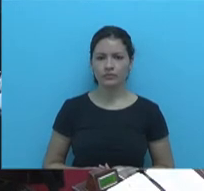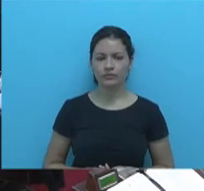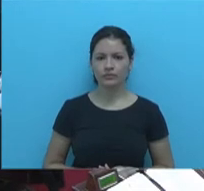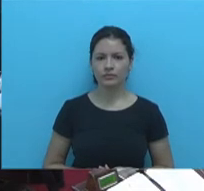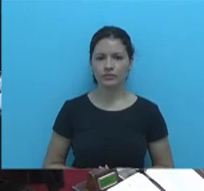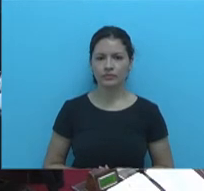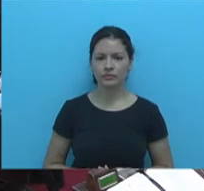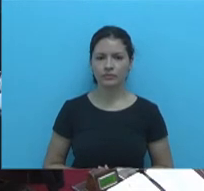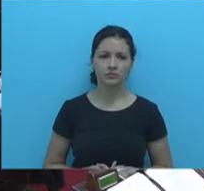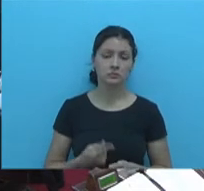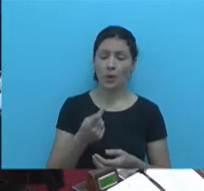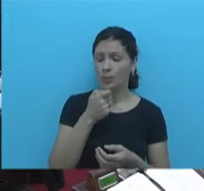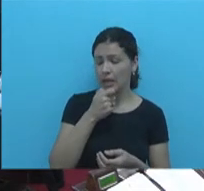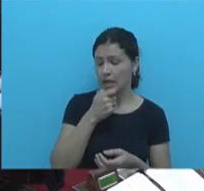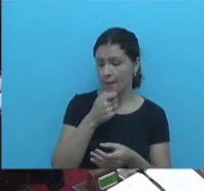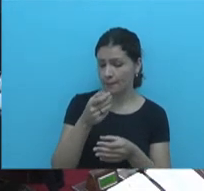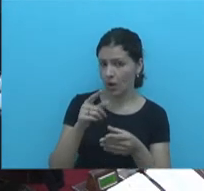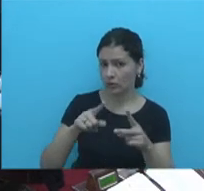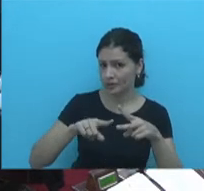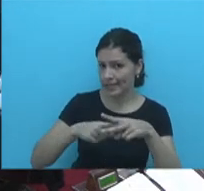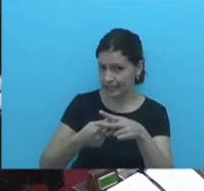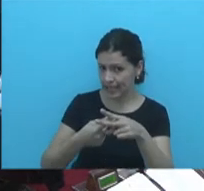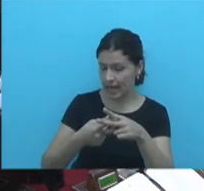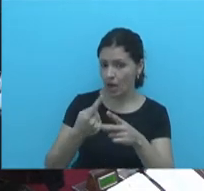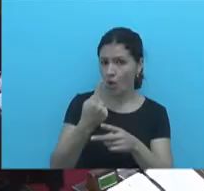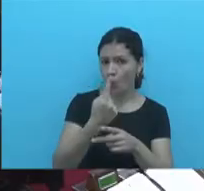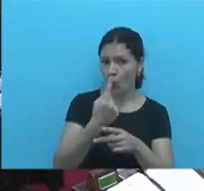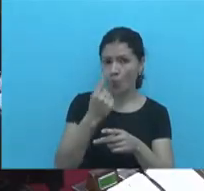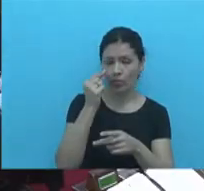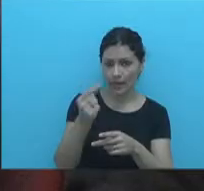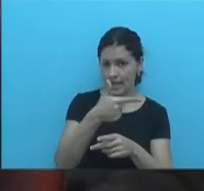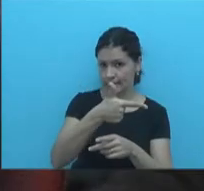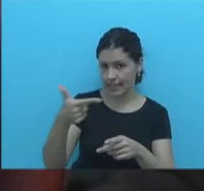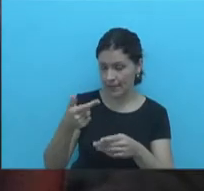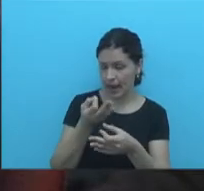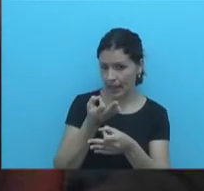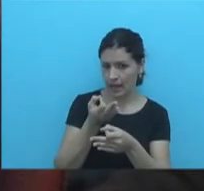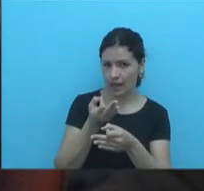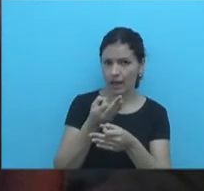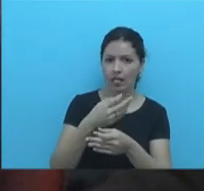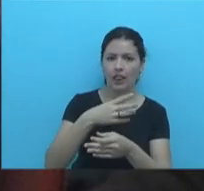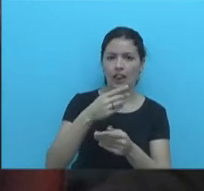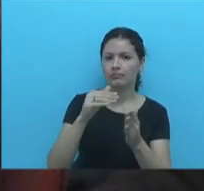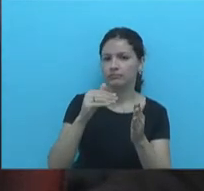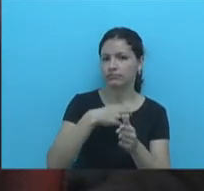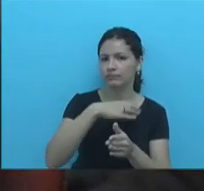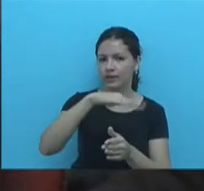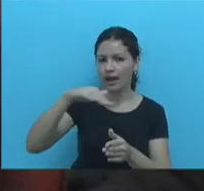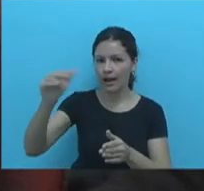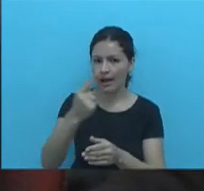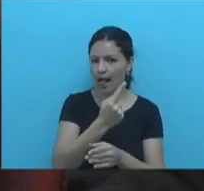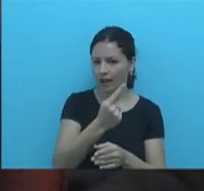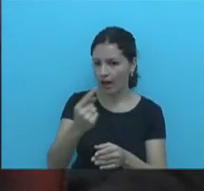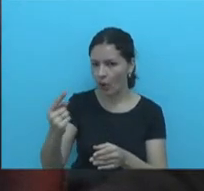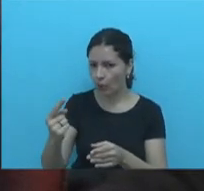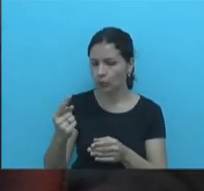Se darían los cursos una vez por semana a cada curso de la escuela.